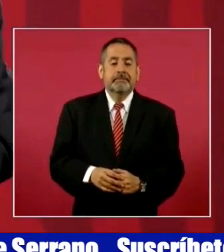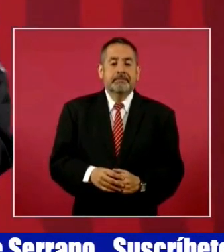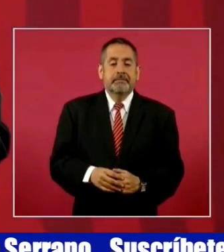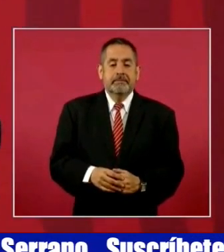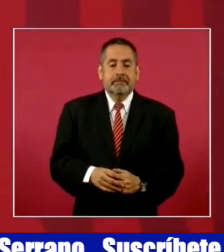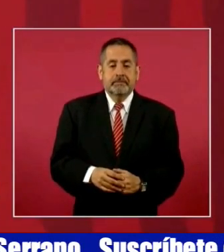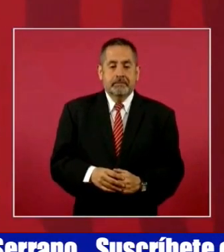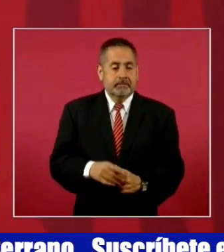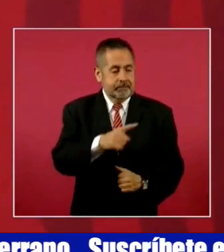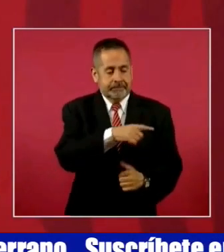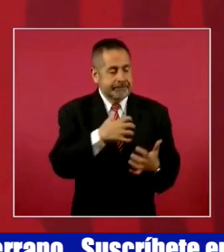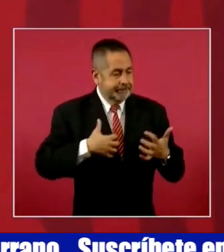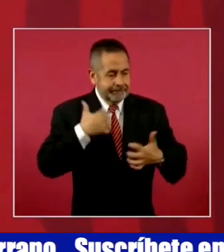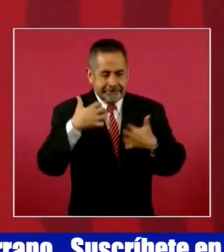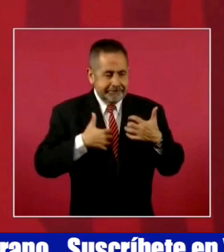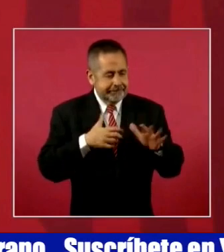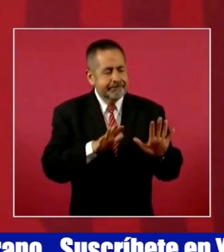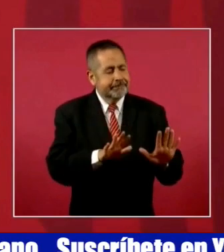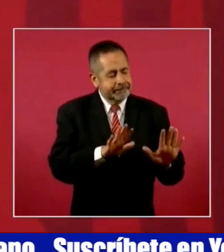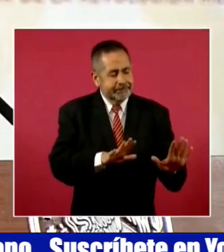no se vayan a enojar los